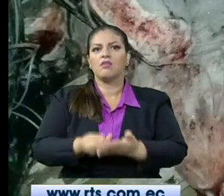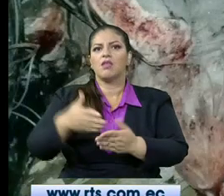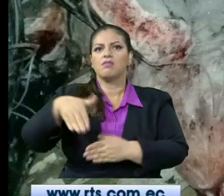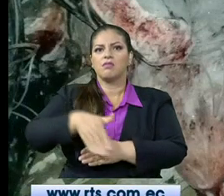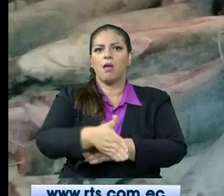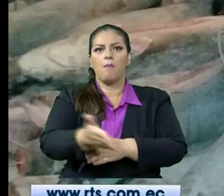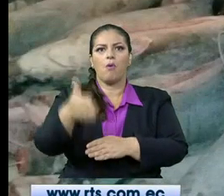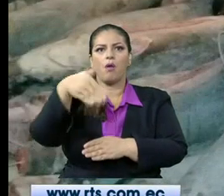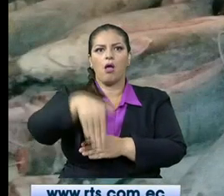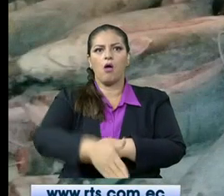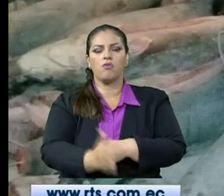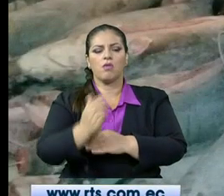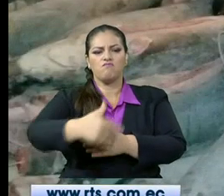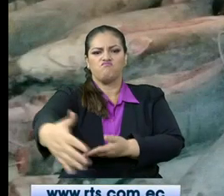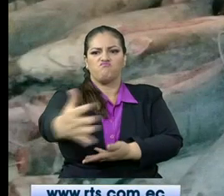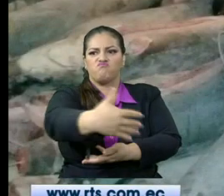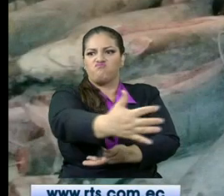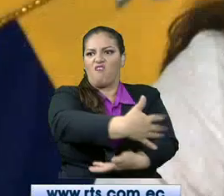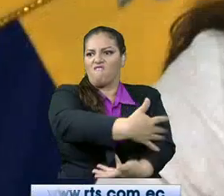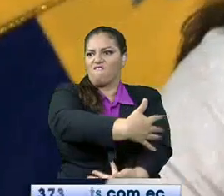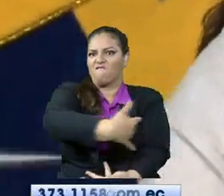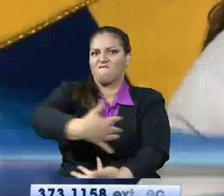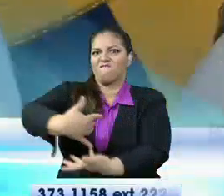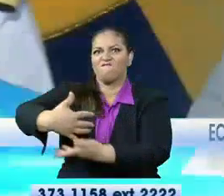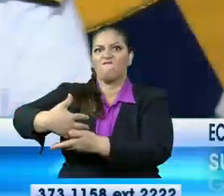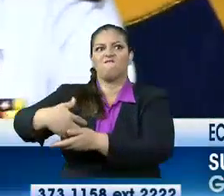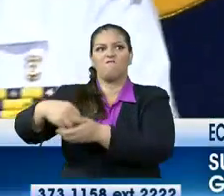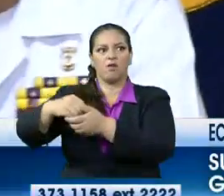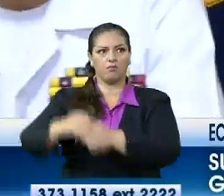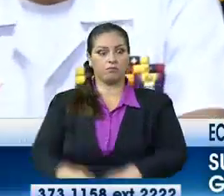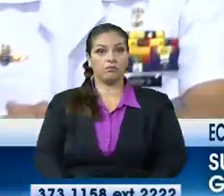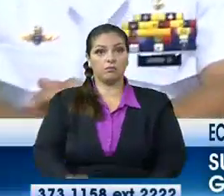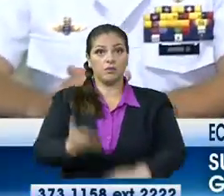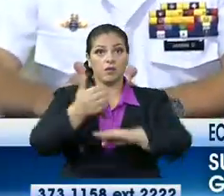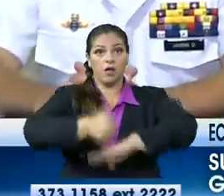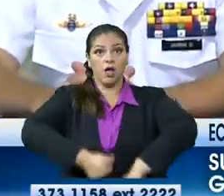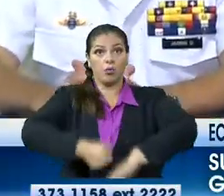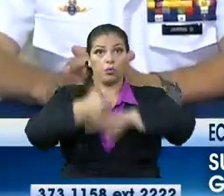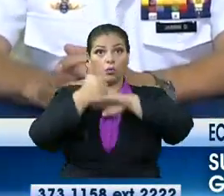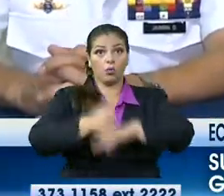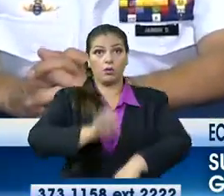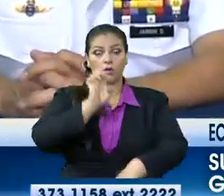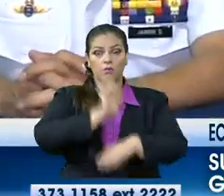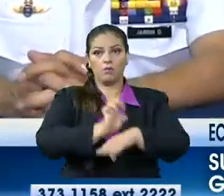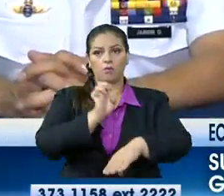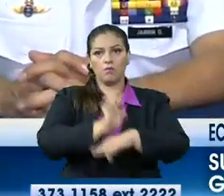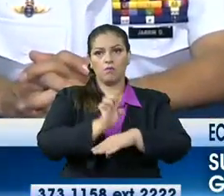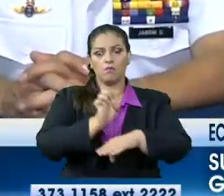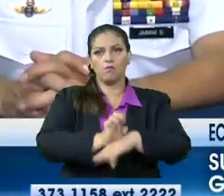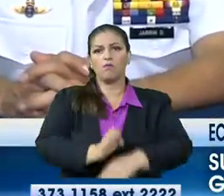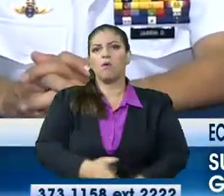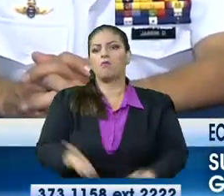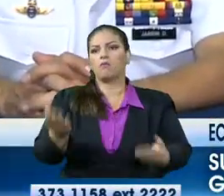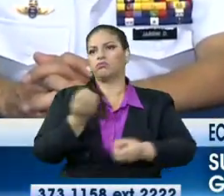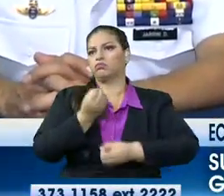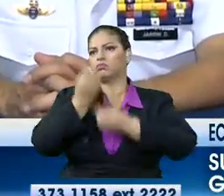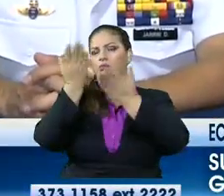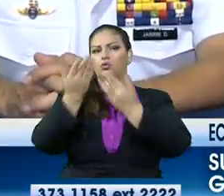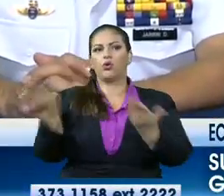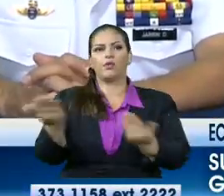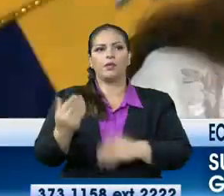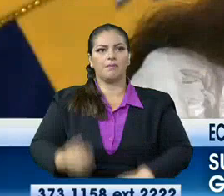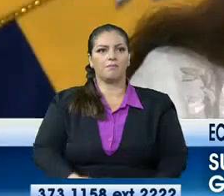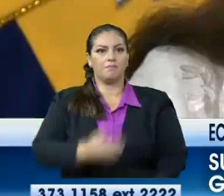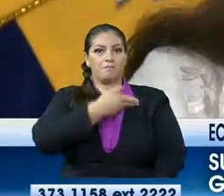las autoridades enviaron una protesta formal al gobierno de ese país a través de su embajador en Ecuador. Se le ha pedido